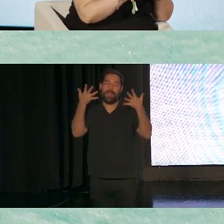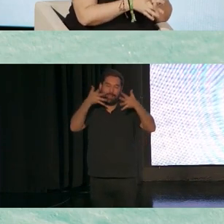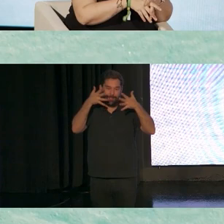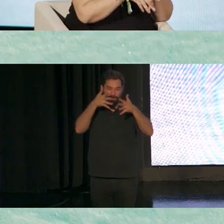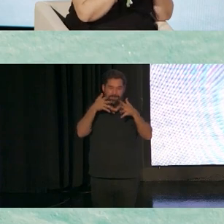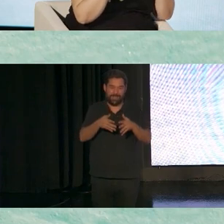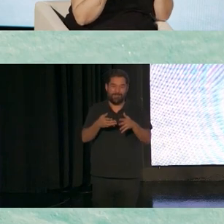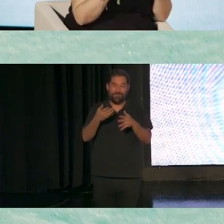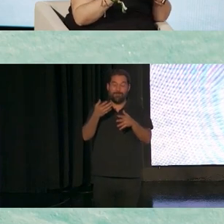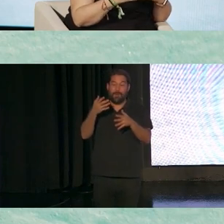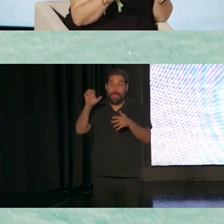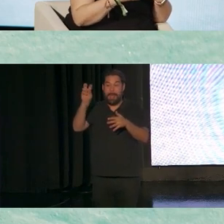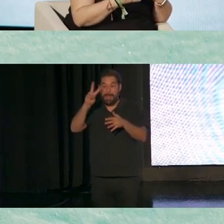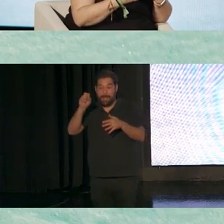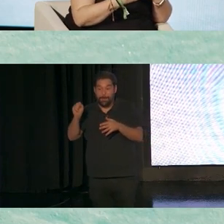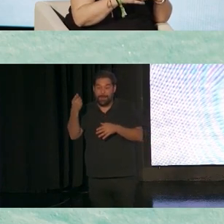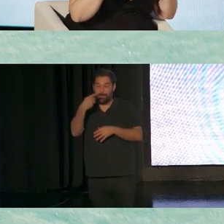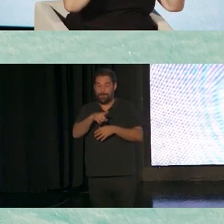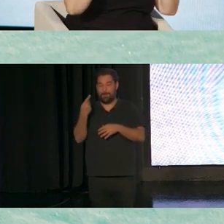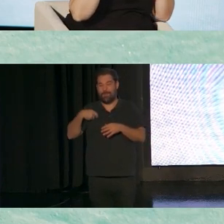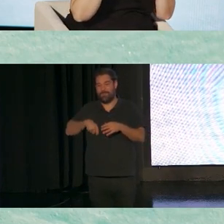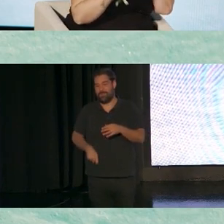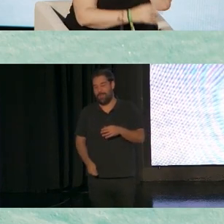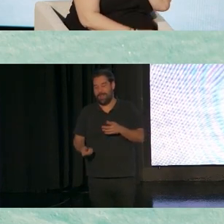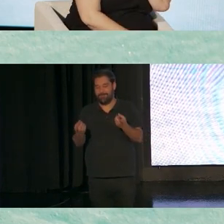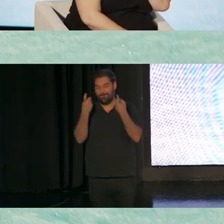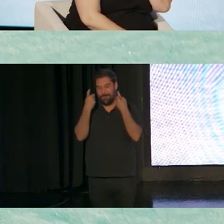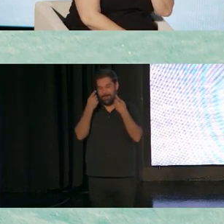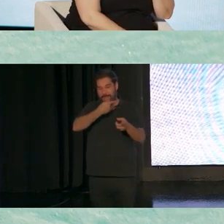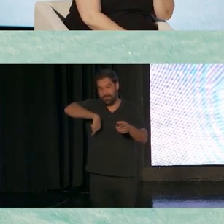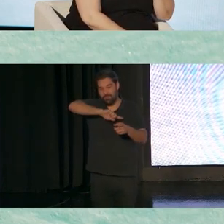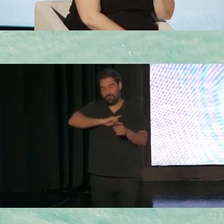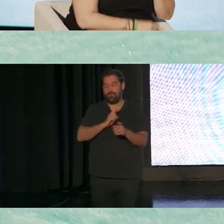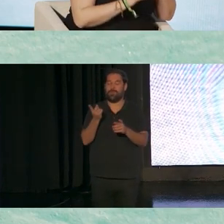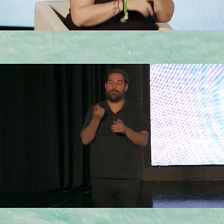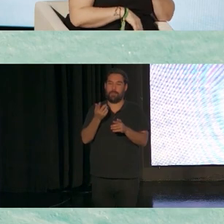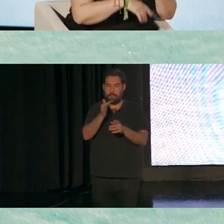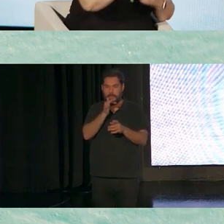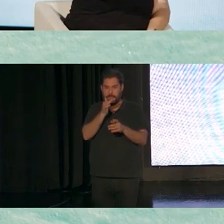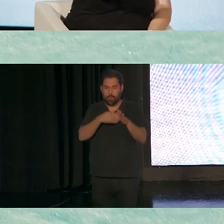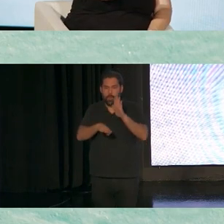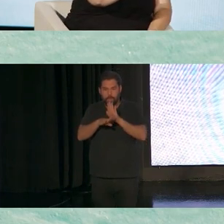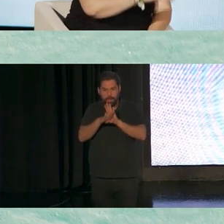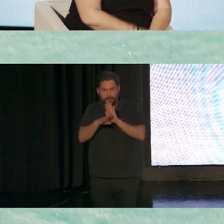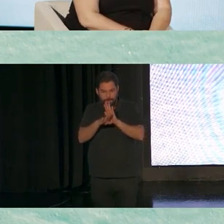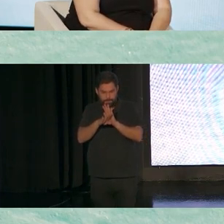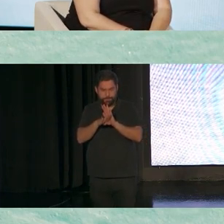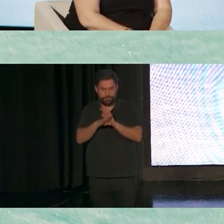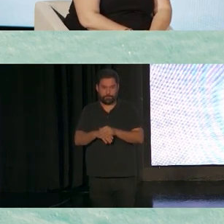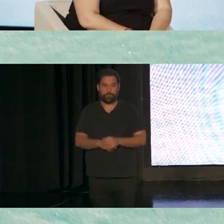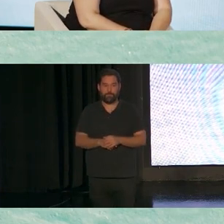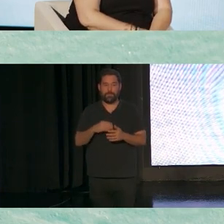tanto Eva como todos los profesionales que nos han tratado y que seguimos en ellos piscina